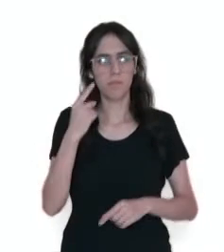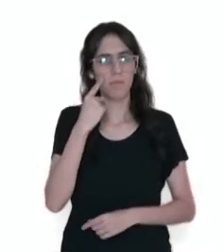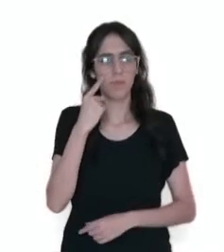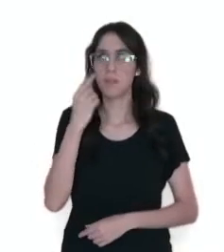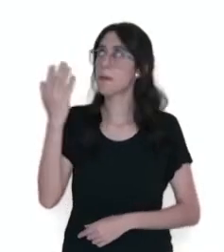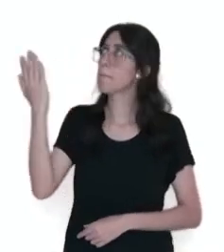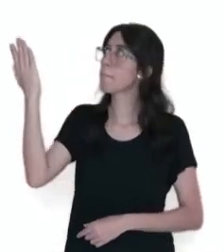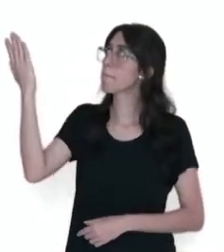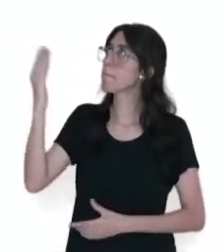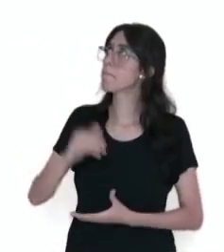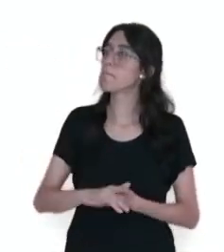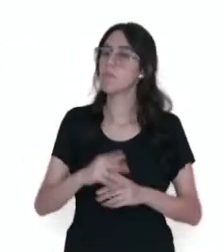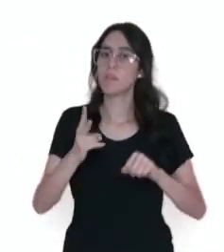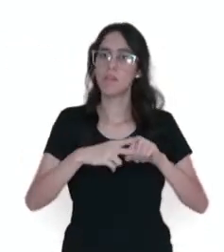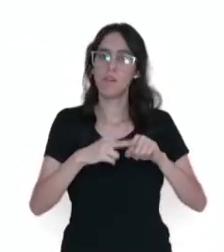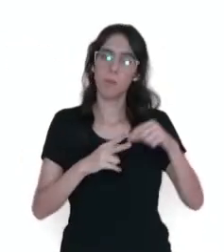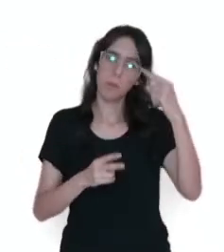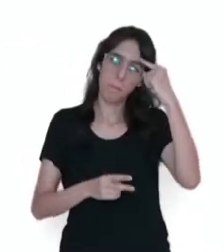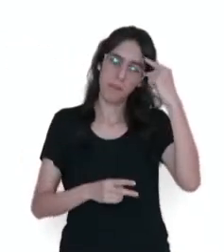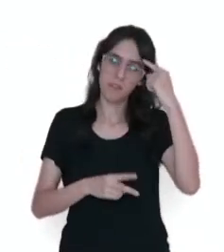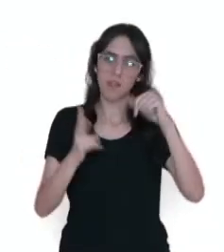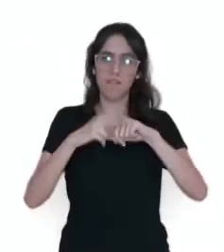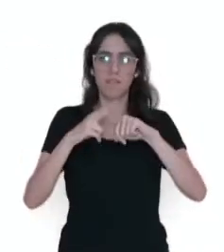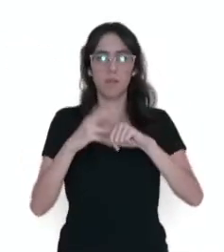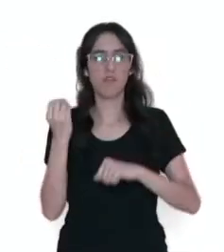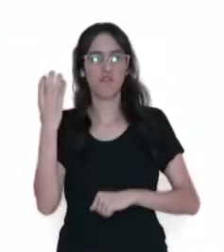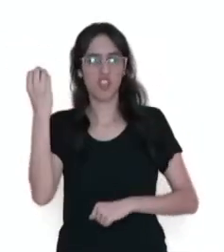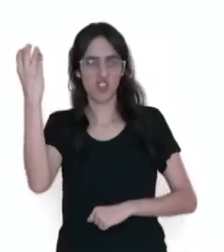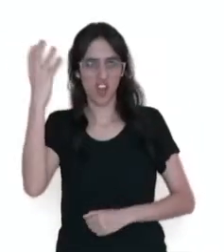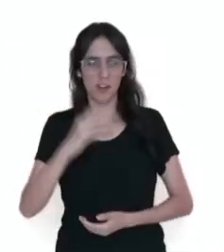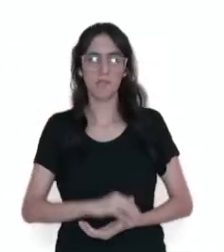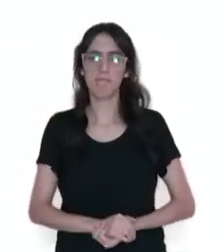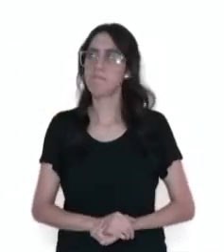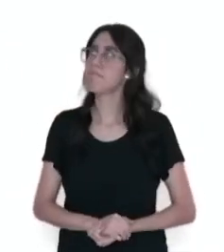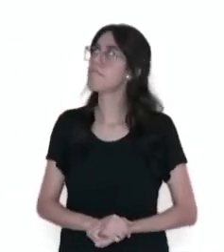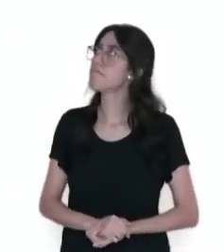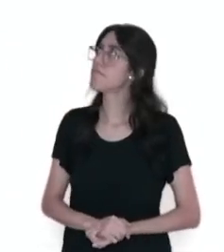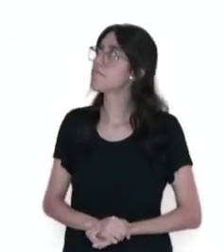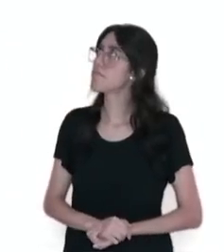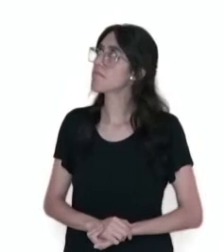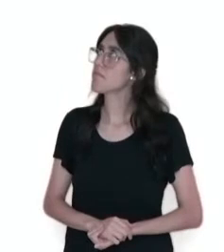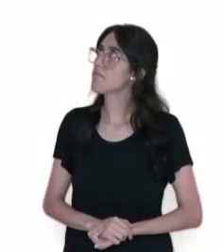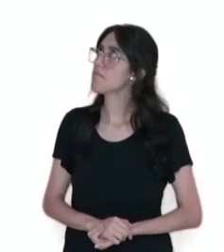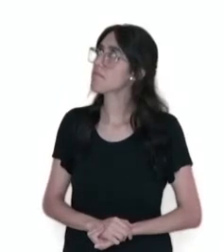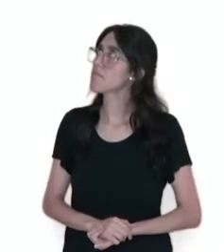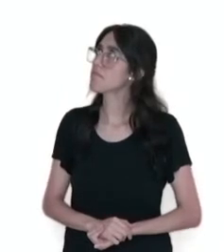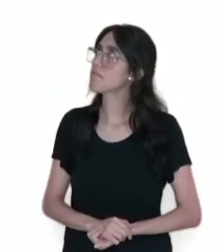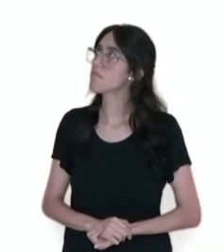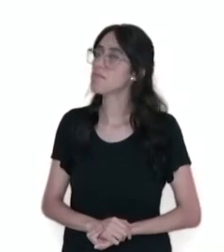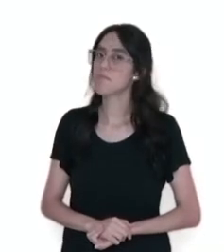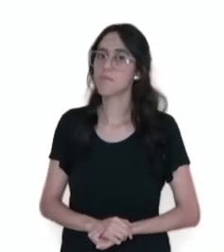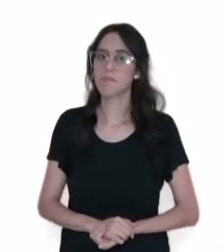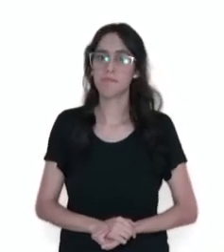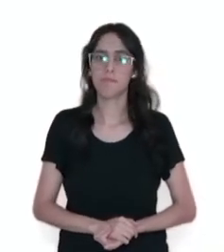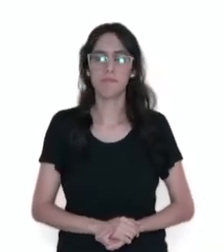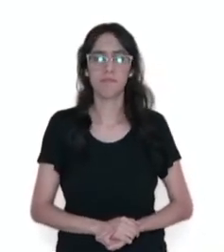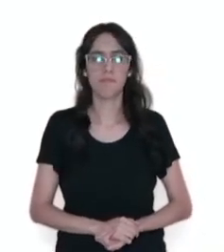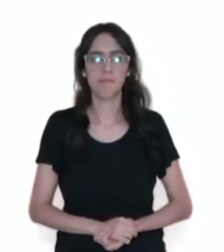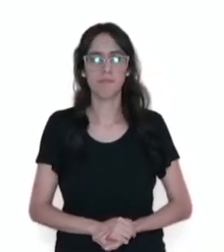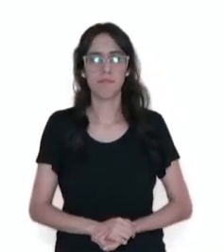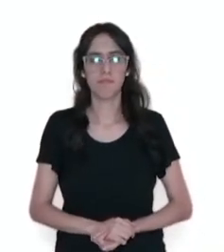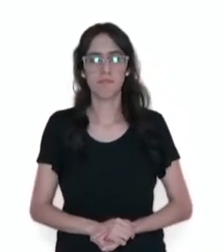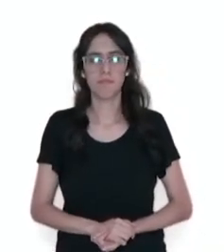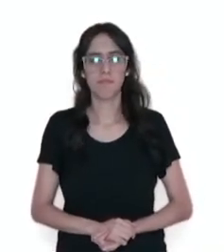pensar e verbo viajar. Quiero divertir-me, el verbo querer e divertir.